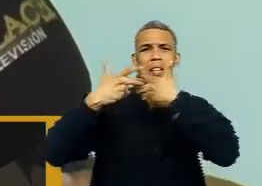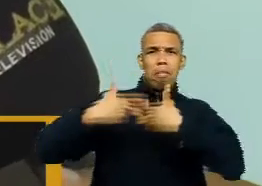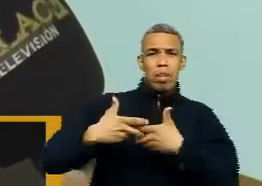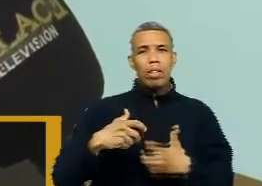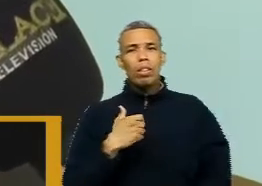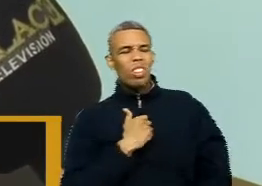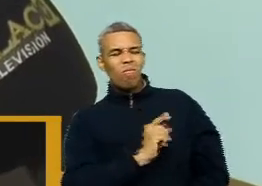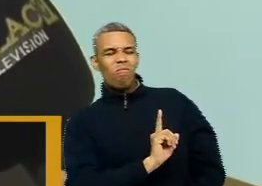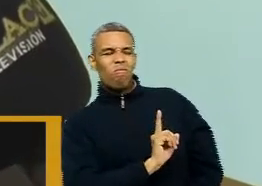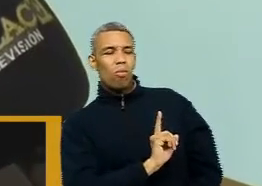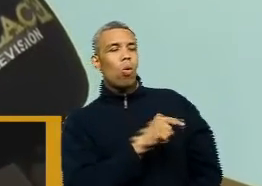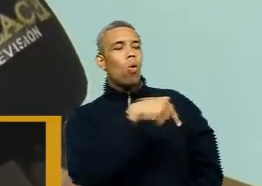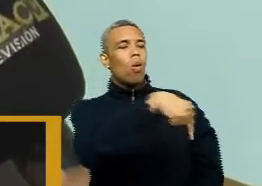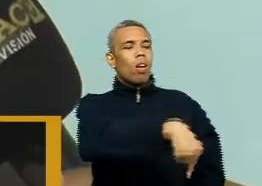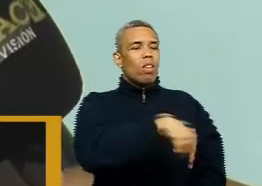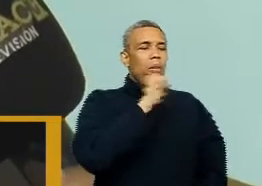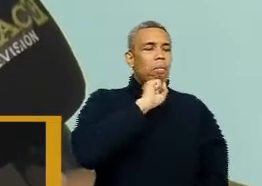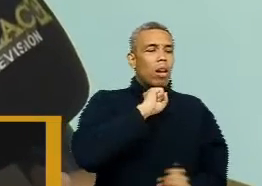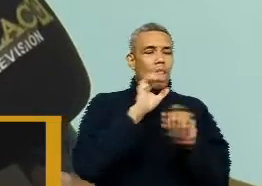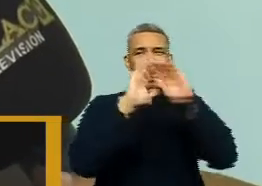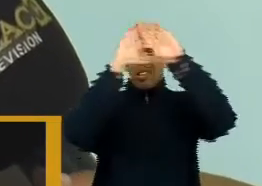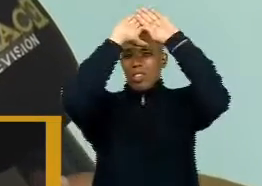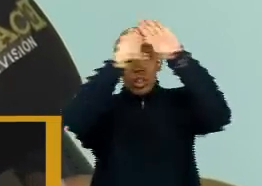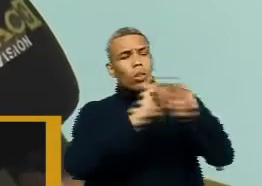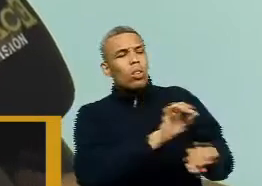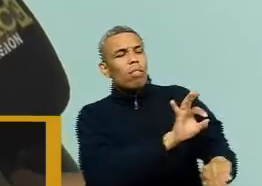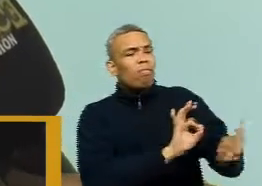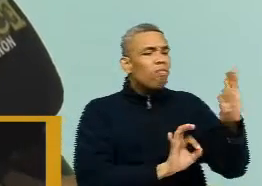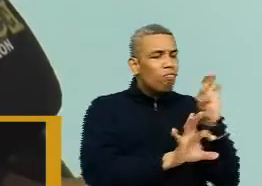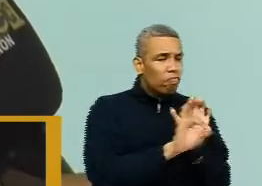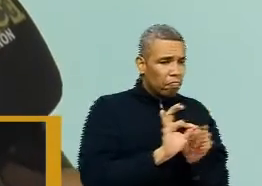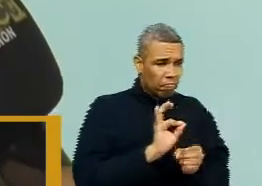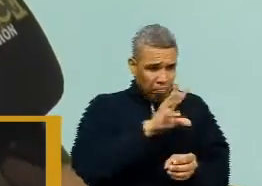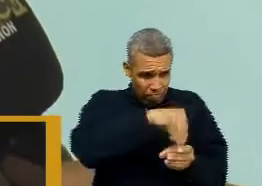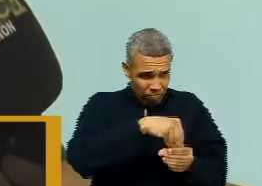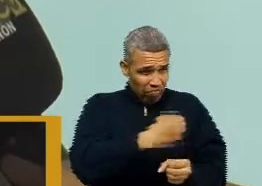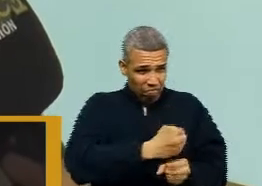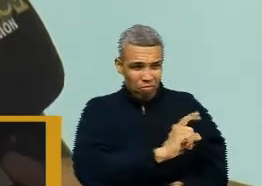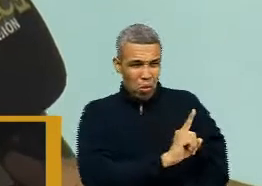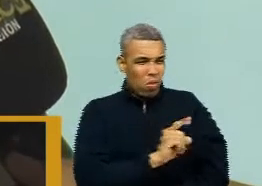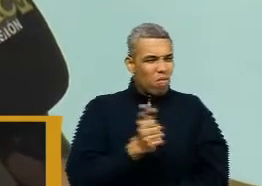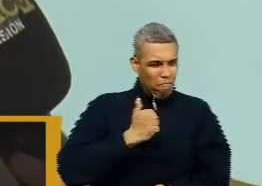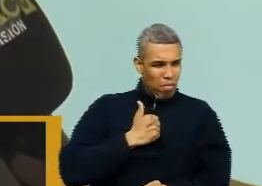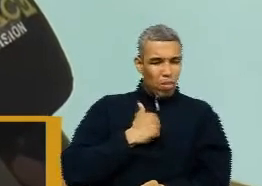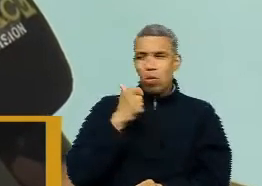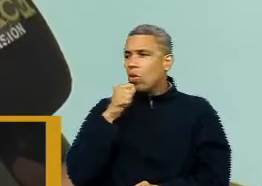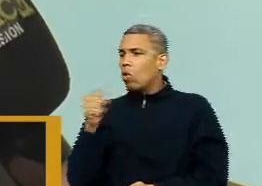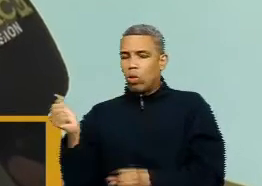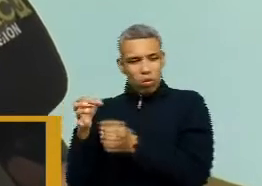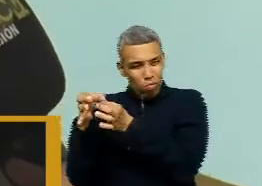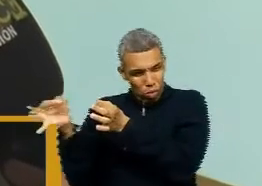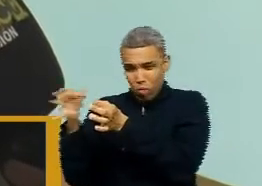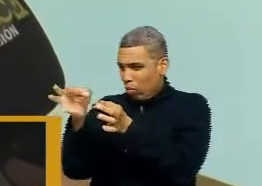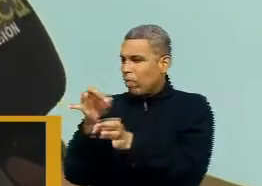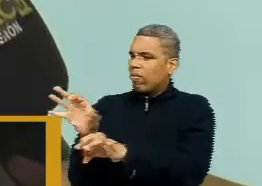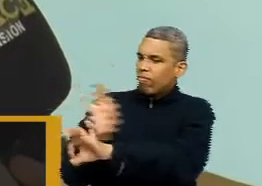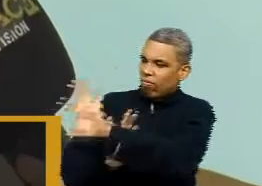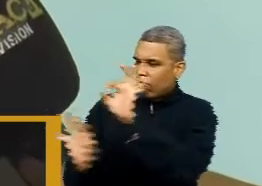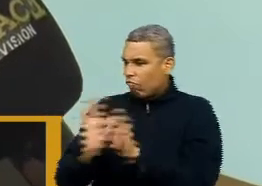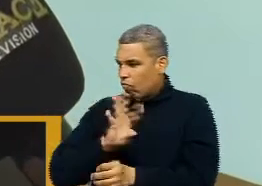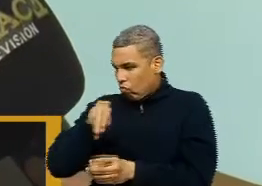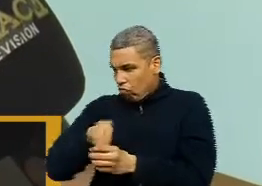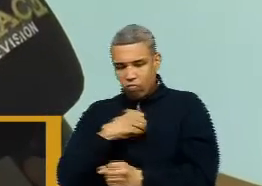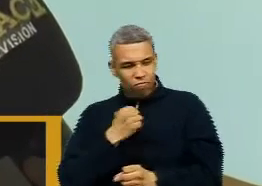En las horas de la tarde, cuando en esa socialización son un tote, papeletas que echan en diciembre,